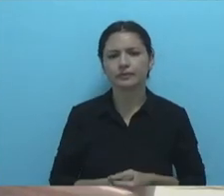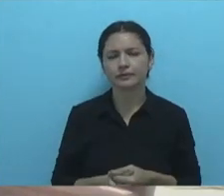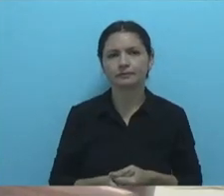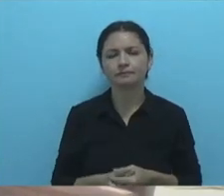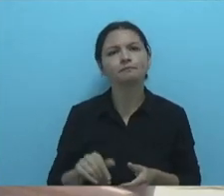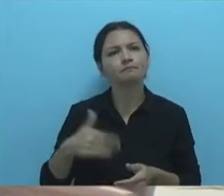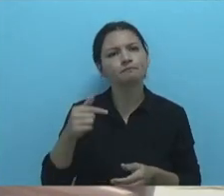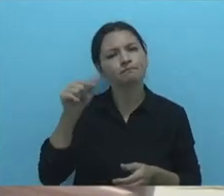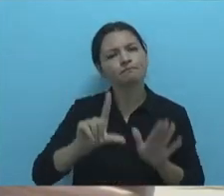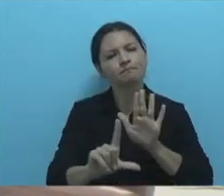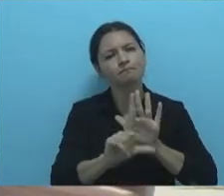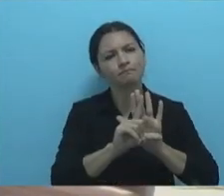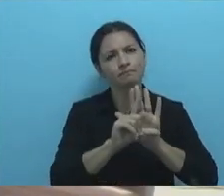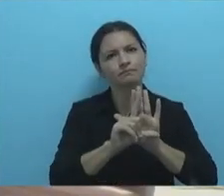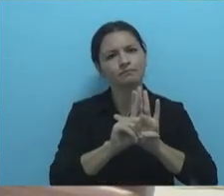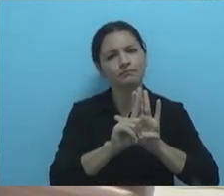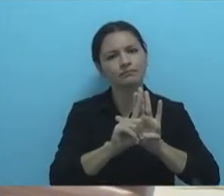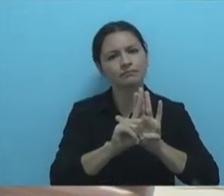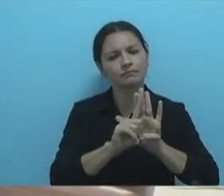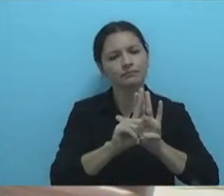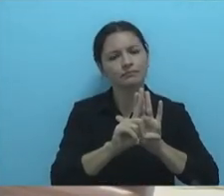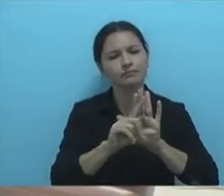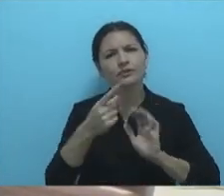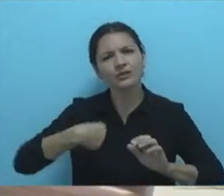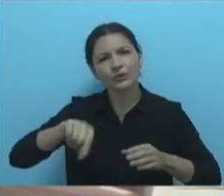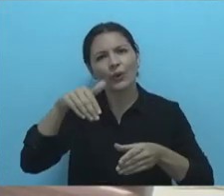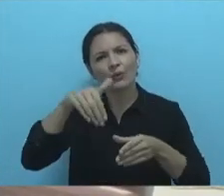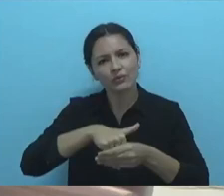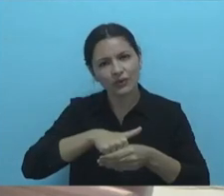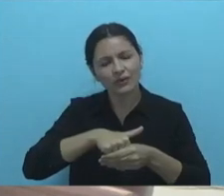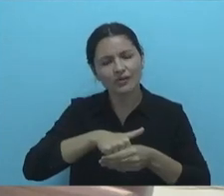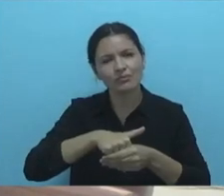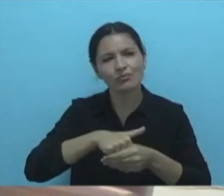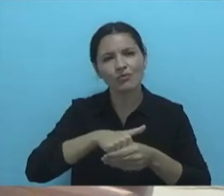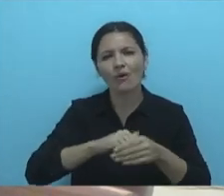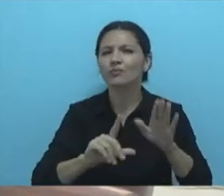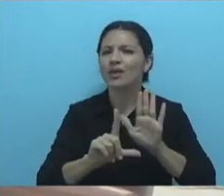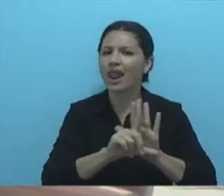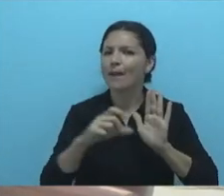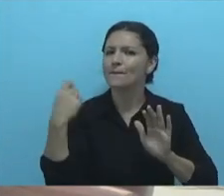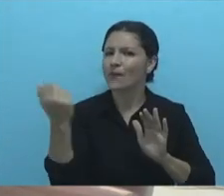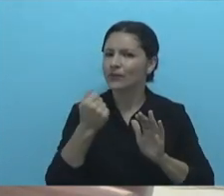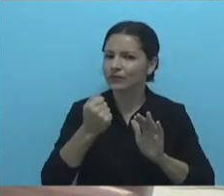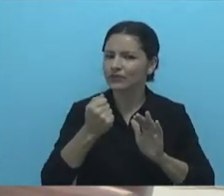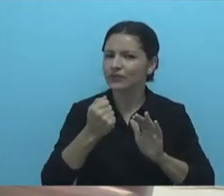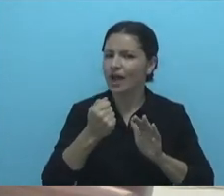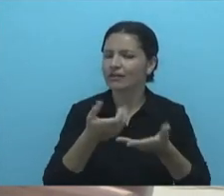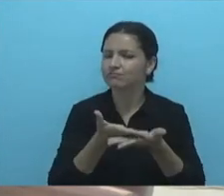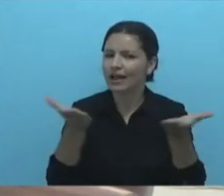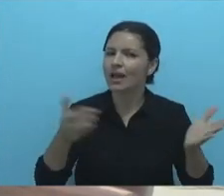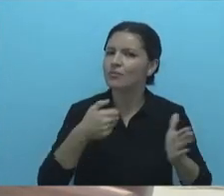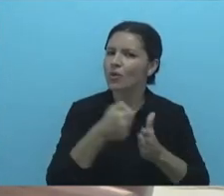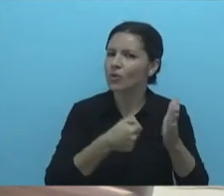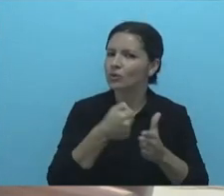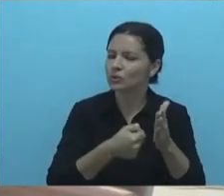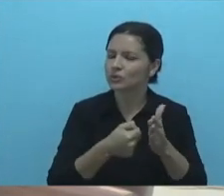esta ley además de ser presentada por Matilde y que nosotros acompañamos no solo es una reparación histórica sino que es un gran ejemplo de